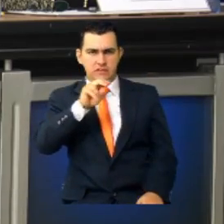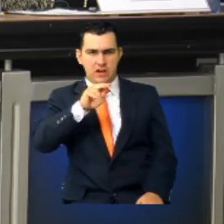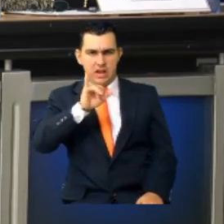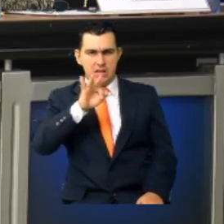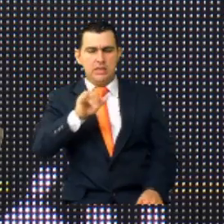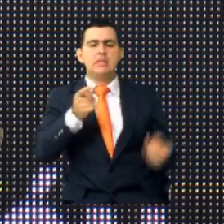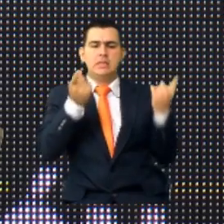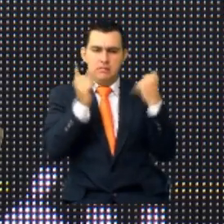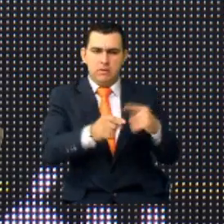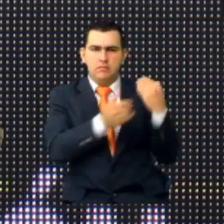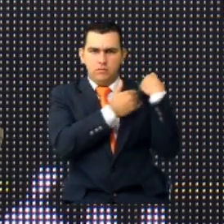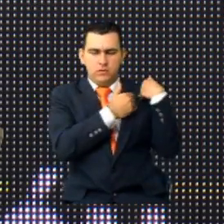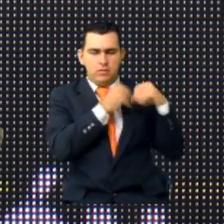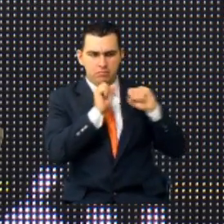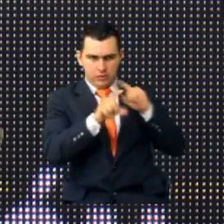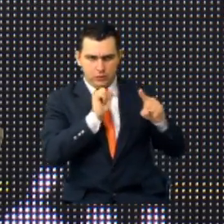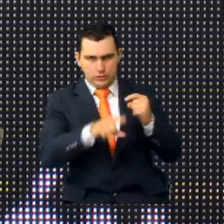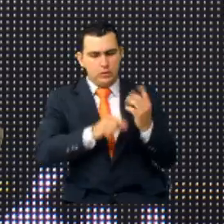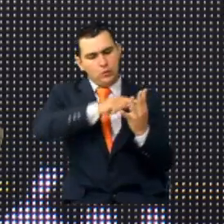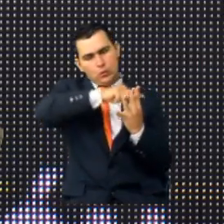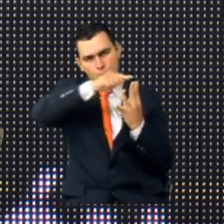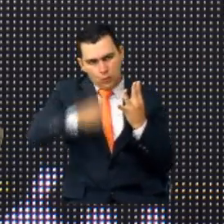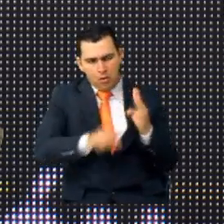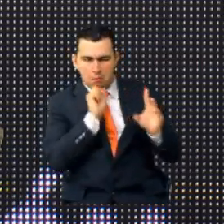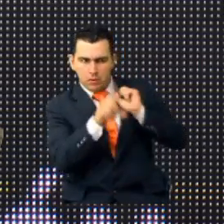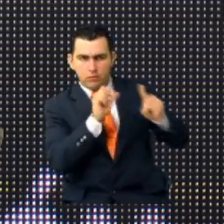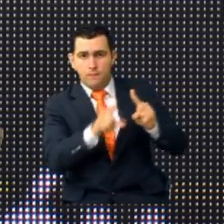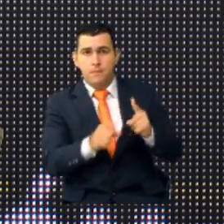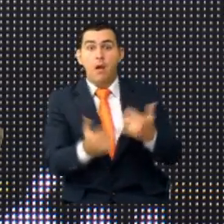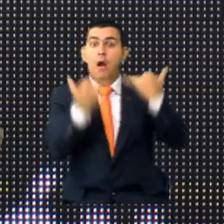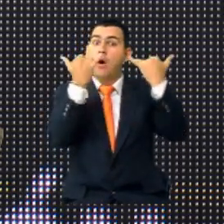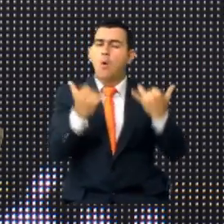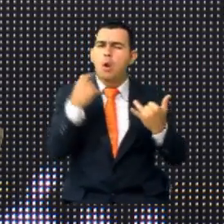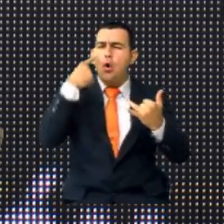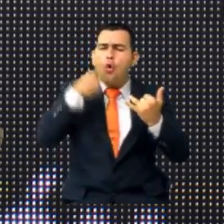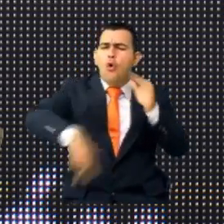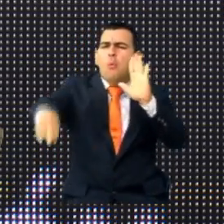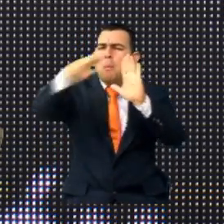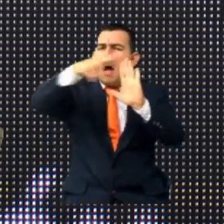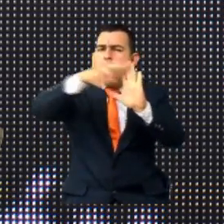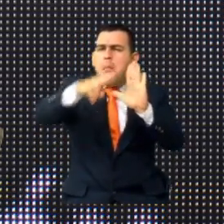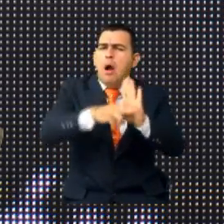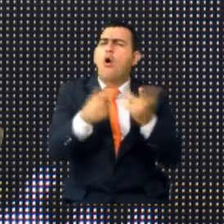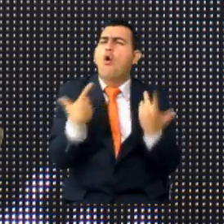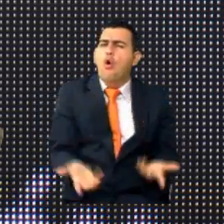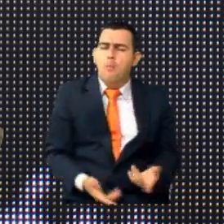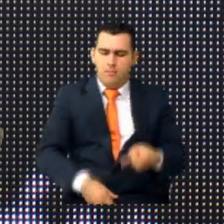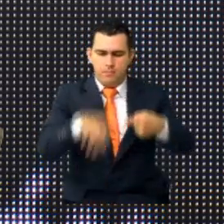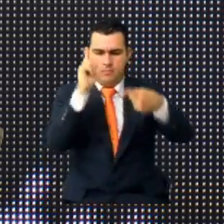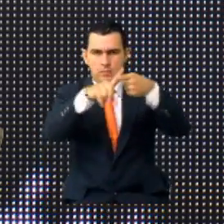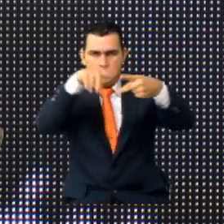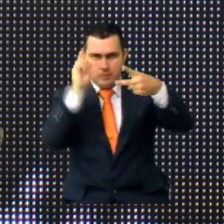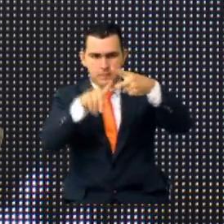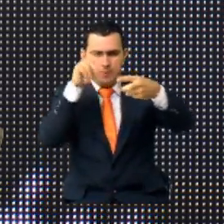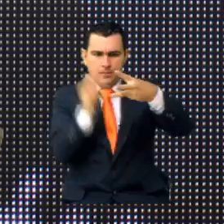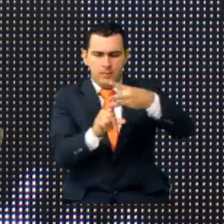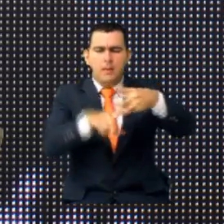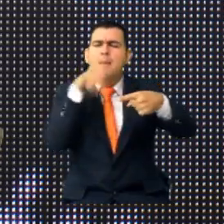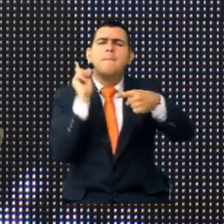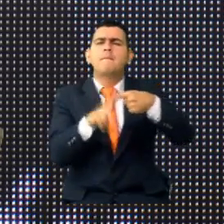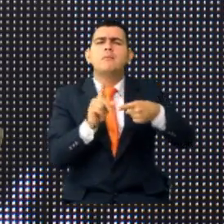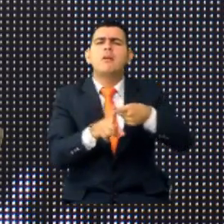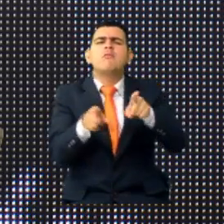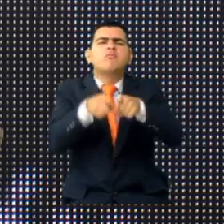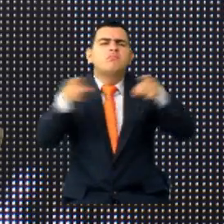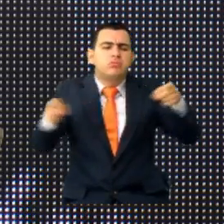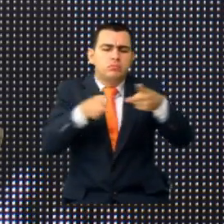Enlace Noticias. Muy bien, para iniciar con las reglas de este debate deben conocer que habrán 3 momentos de preguntas programáticas